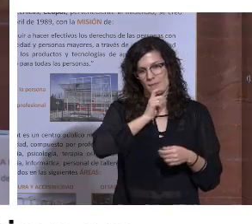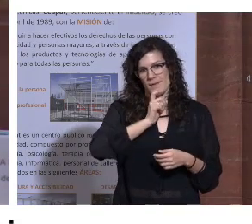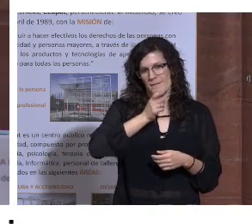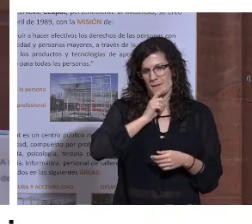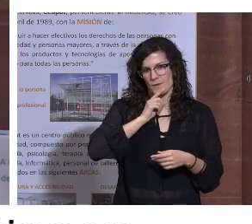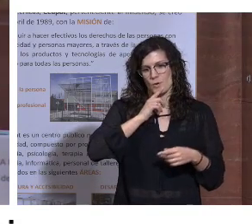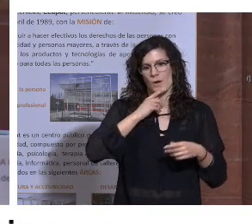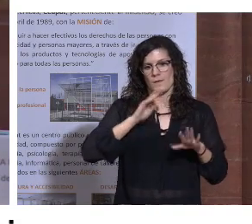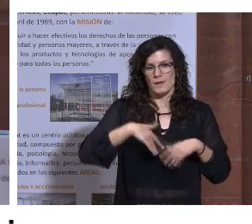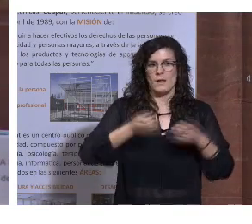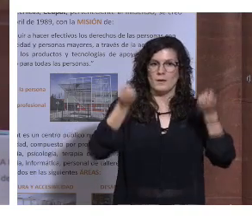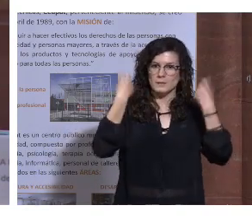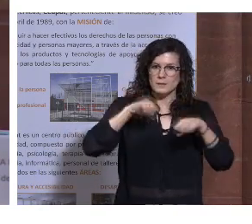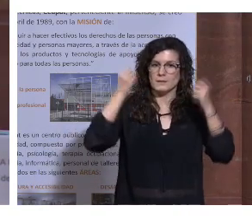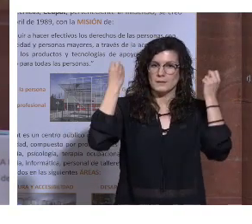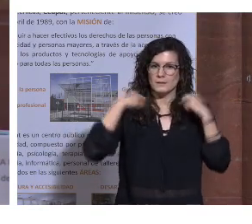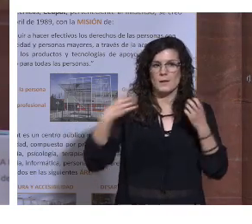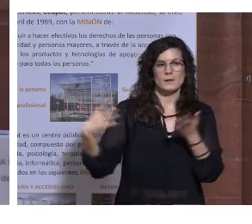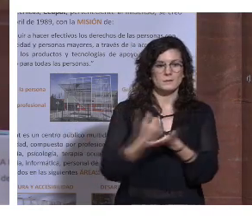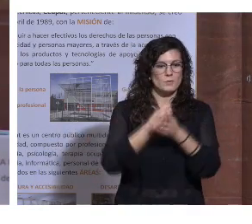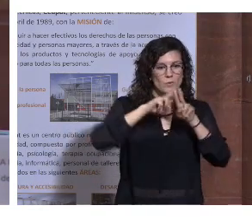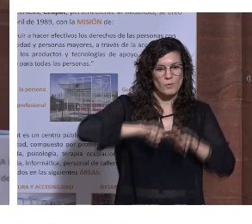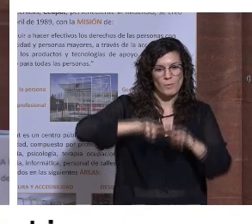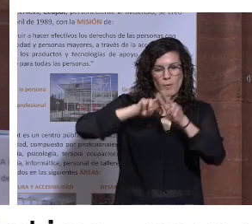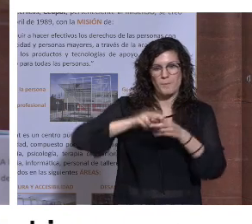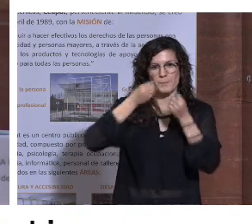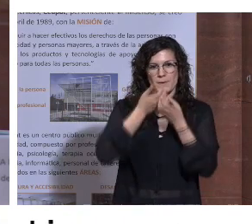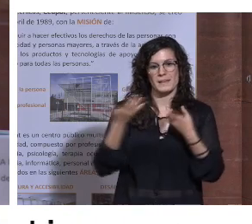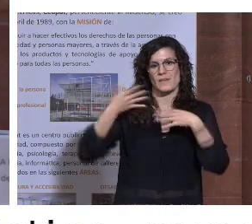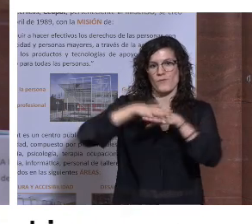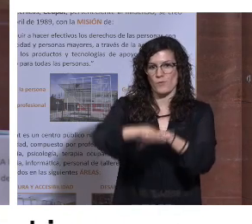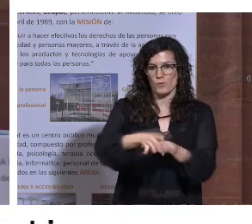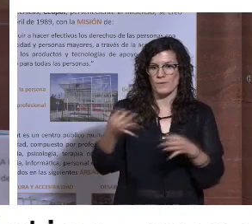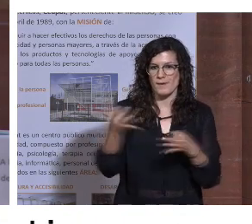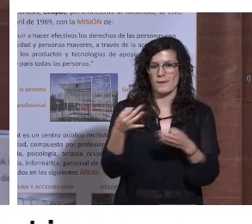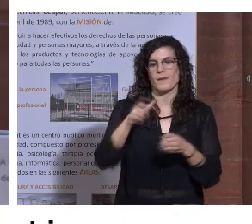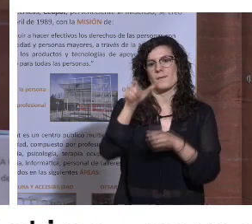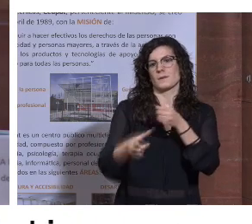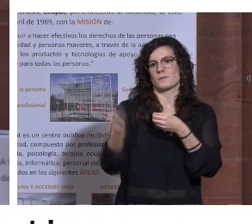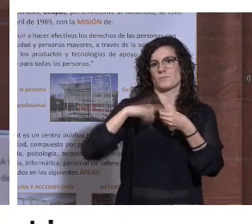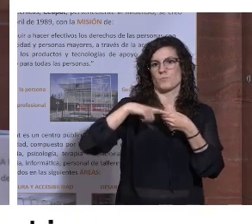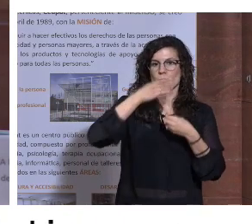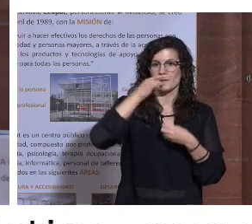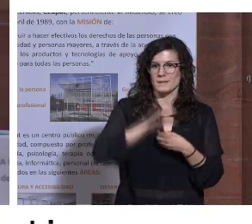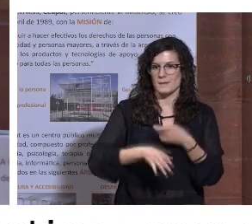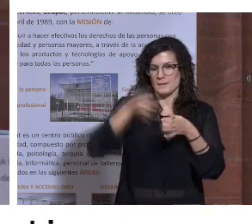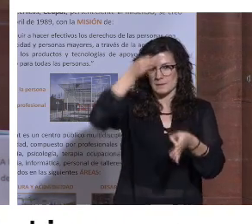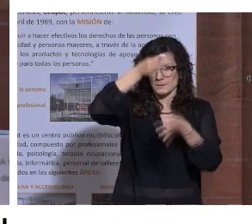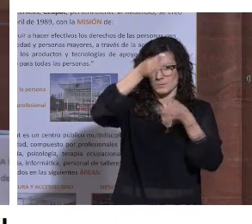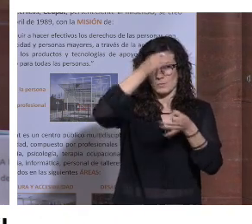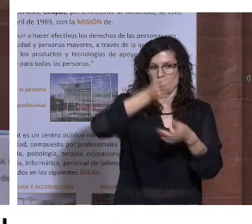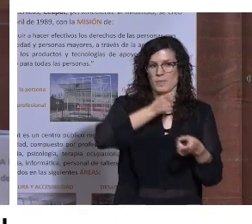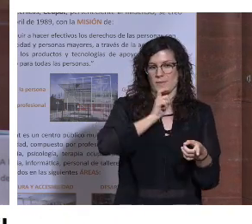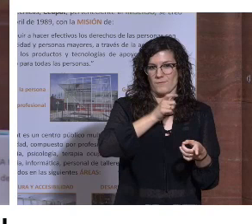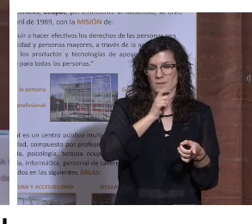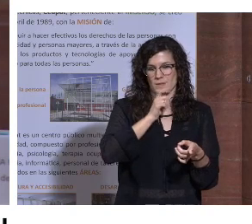terreno mucho, muy práctico, muy de ver todo lo que los factores que influyen, quién está implicado, a qué. Entonces, requieren siempre bastante complejidad,